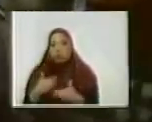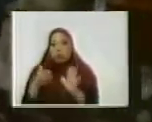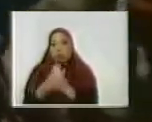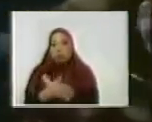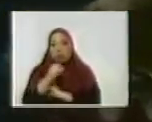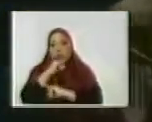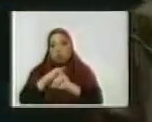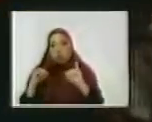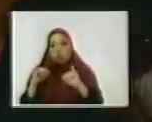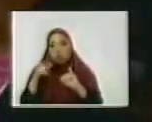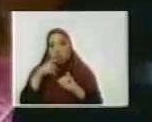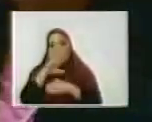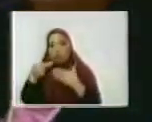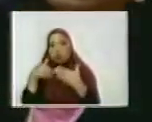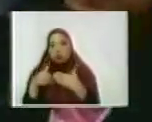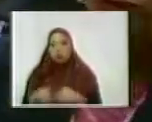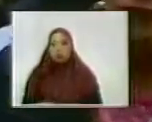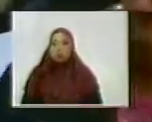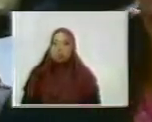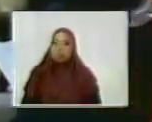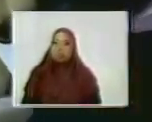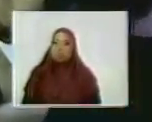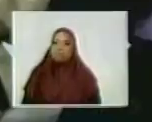tal reforma. Es todo.